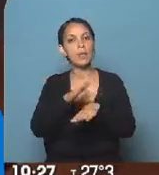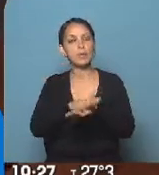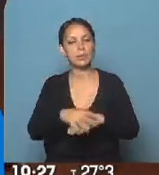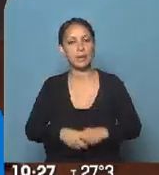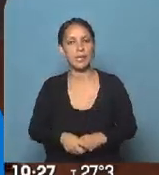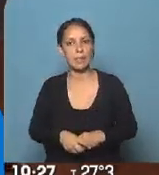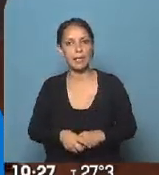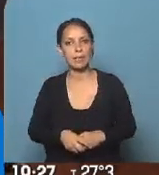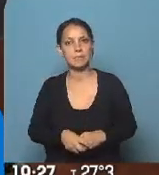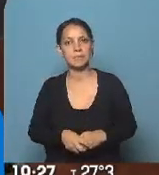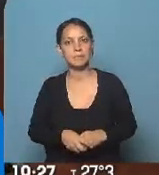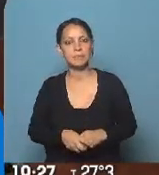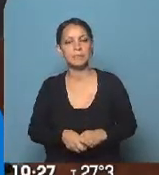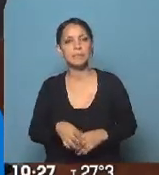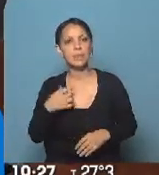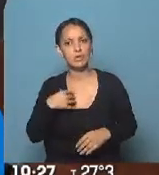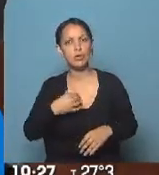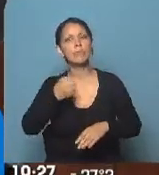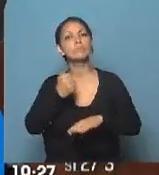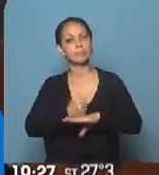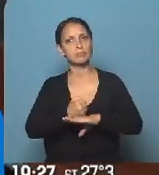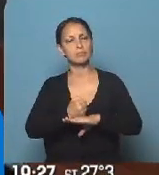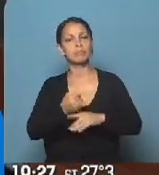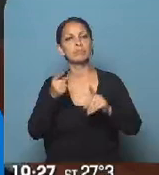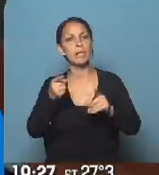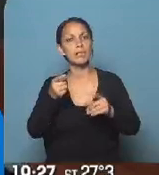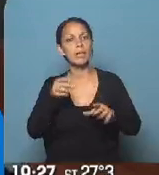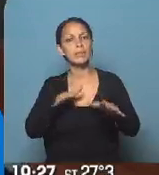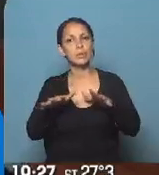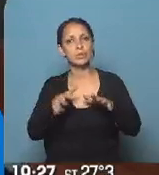asumí ponerme en esa situación y enfrentar a